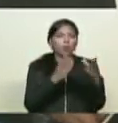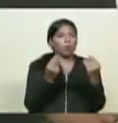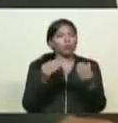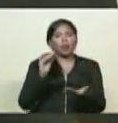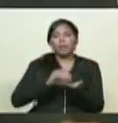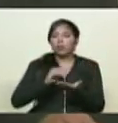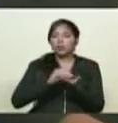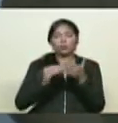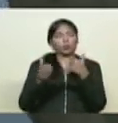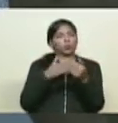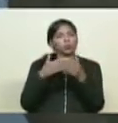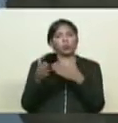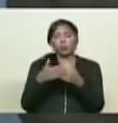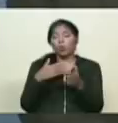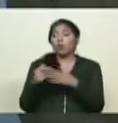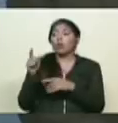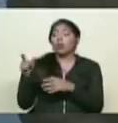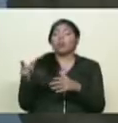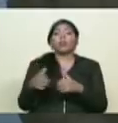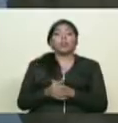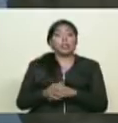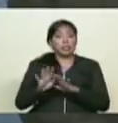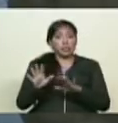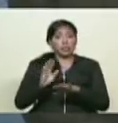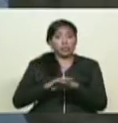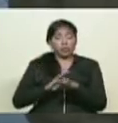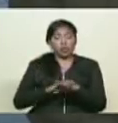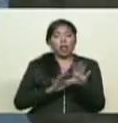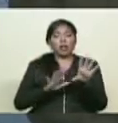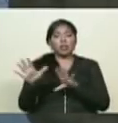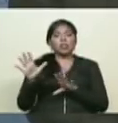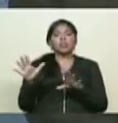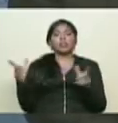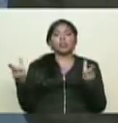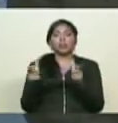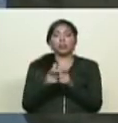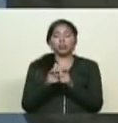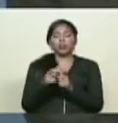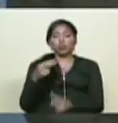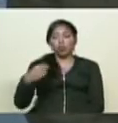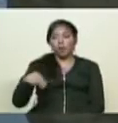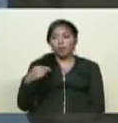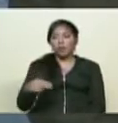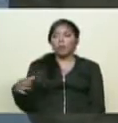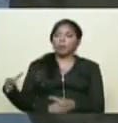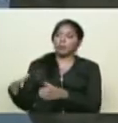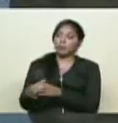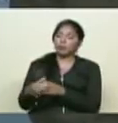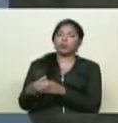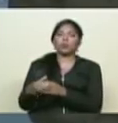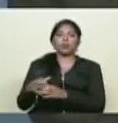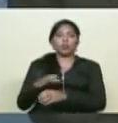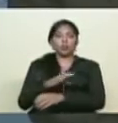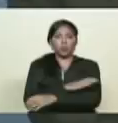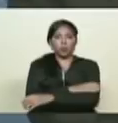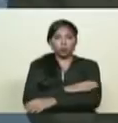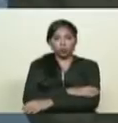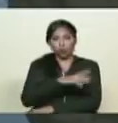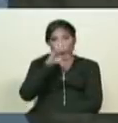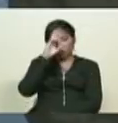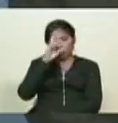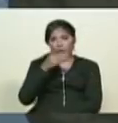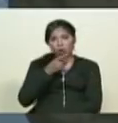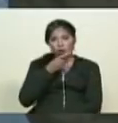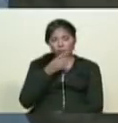el próximo 15 de noviembre se retomarán las reuniones con la oposición en república dominicana